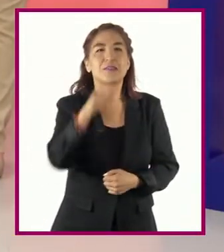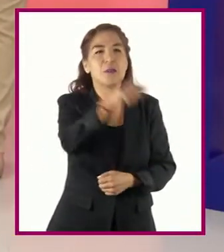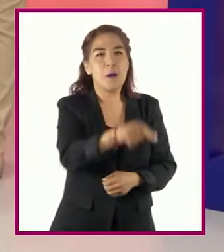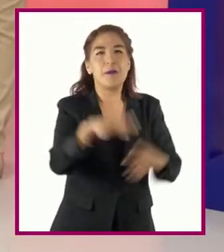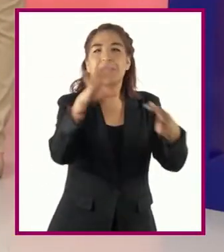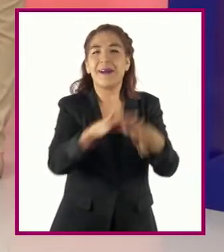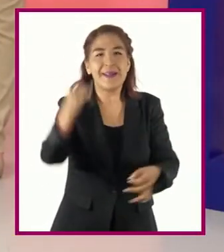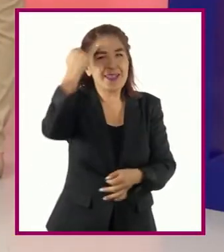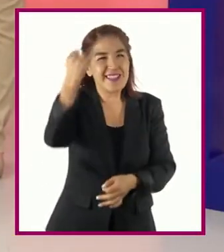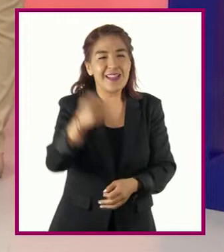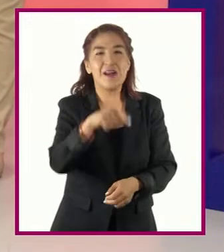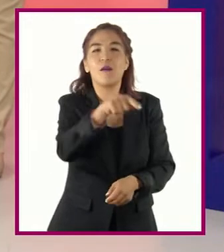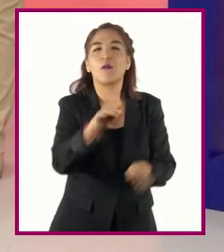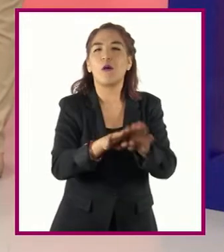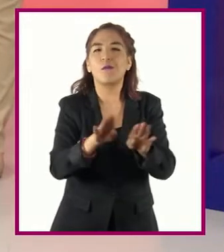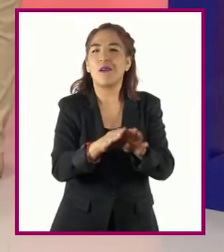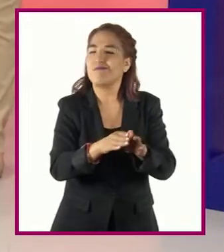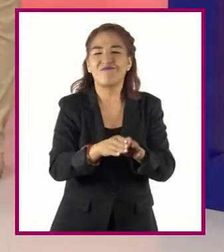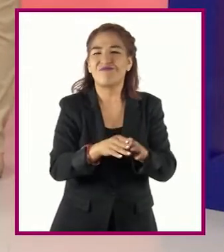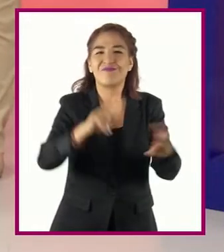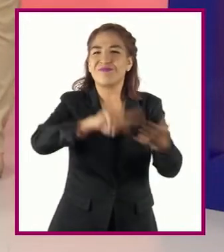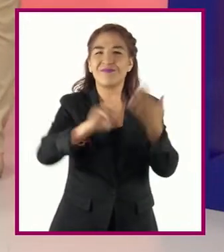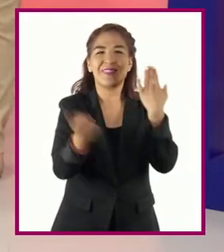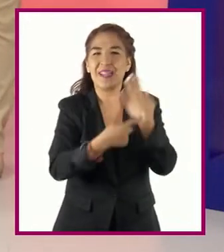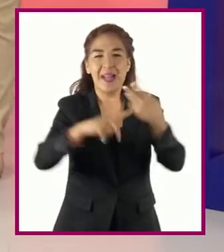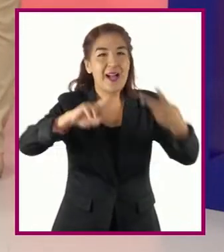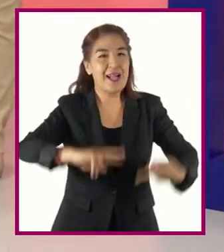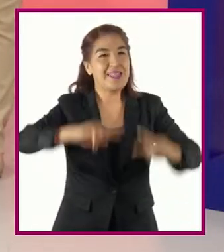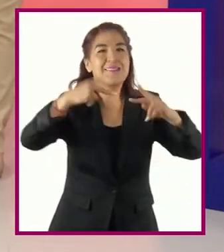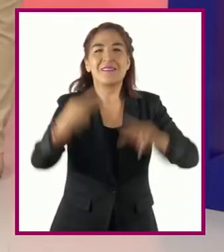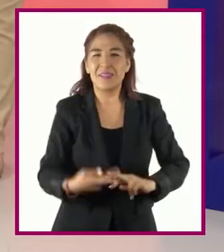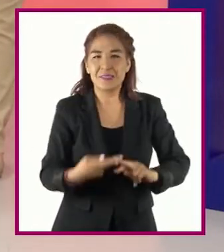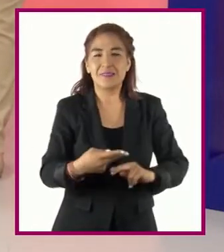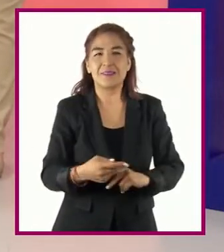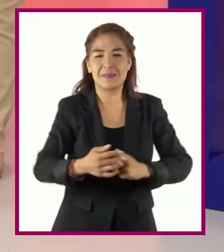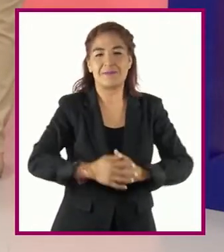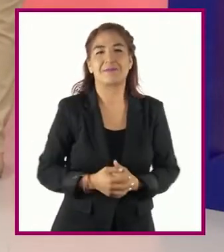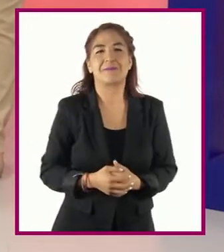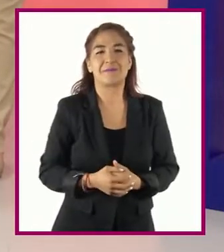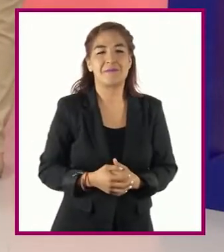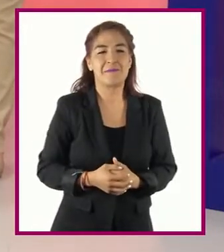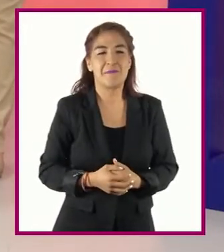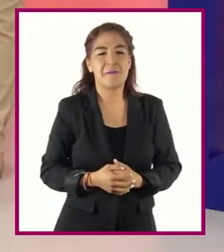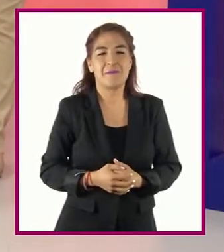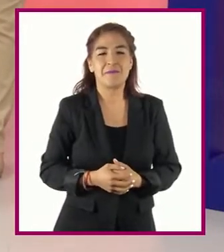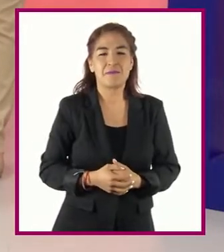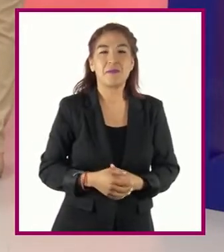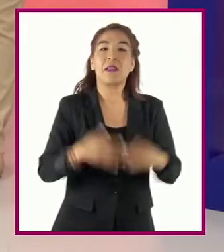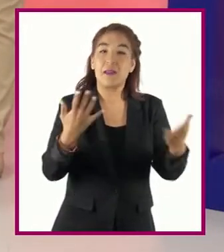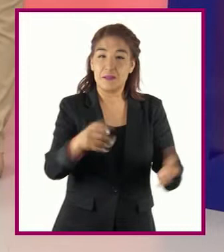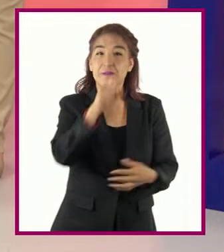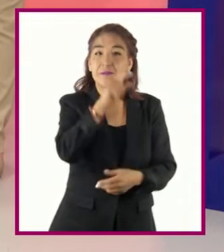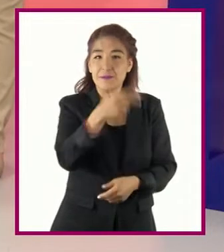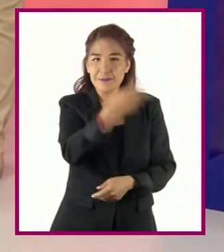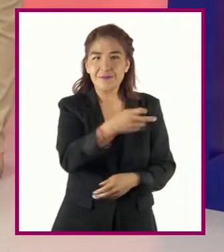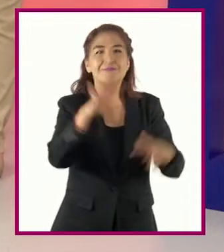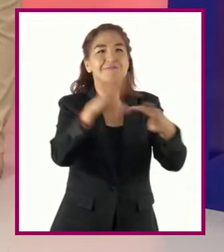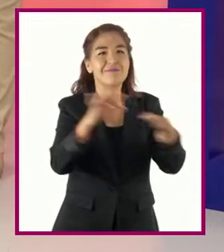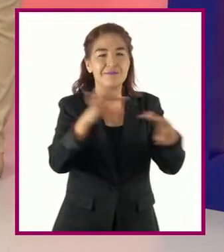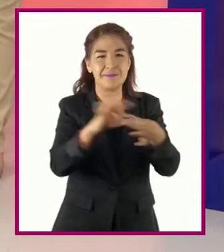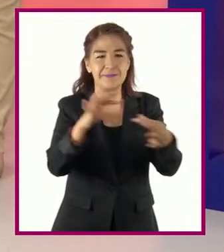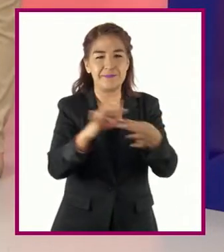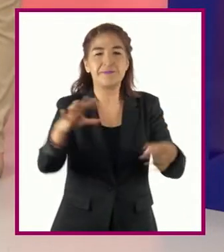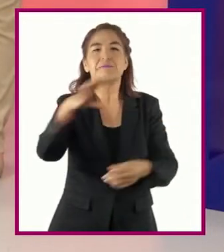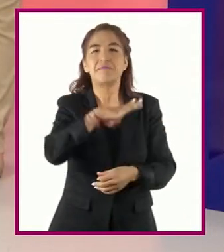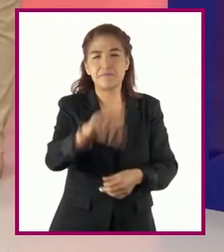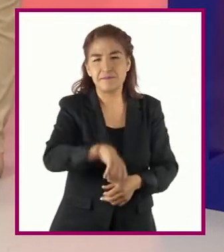una idea de oposición, contradicción o contraste. Además de estos que mencionamos,